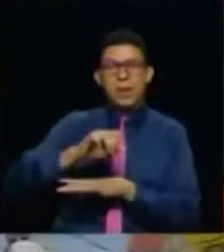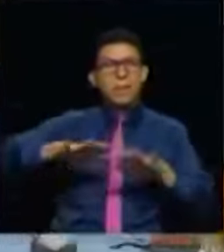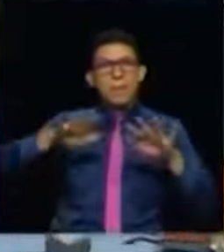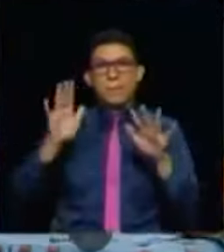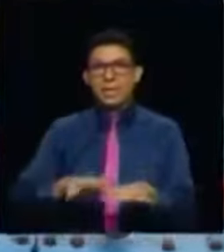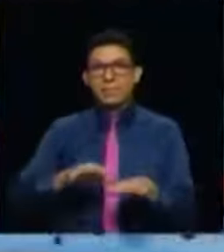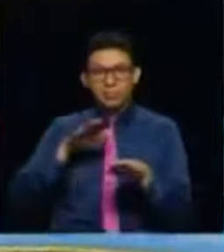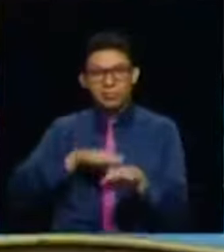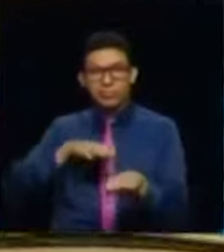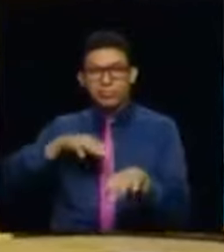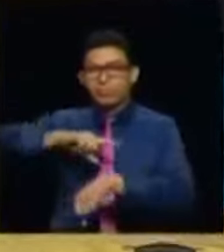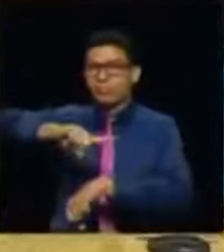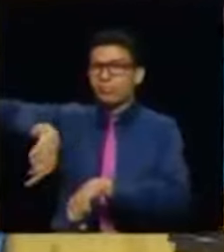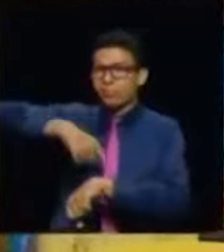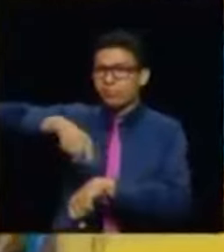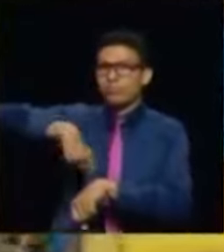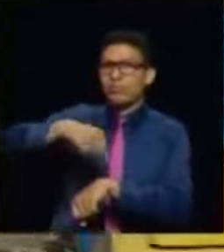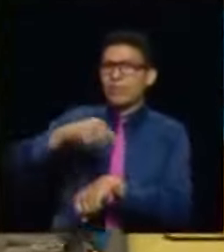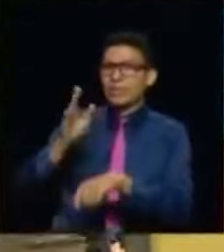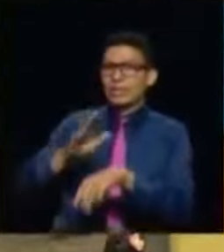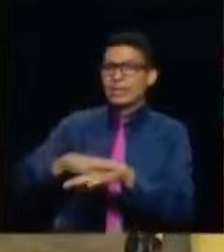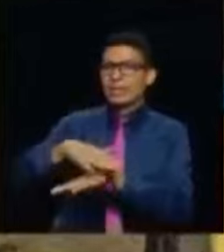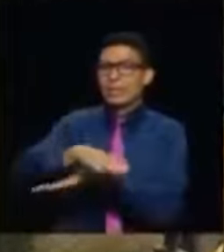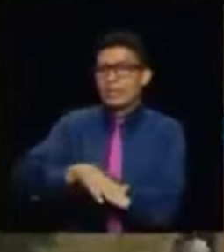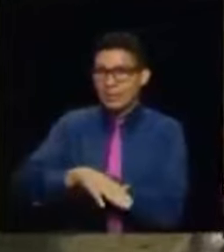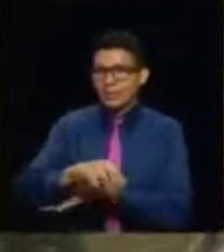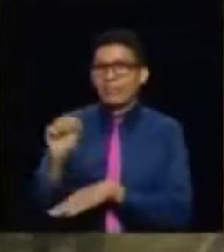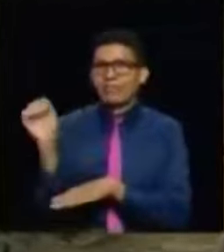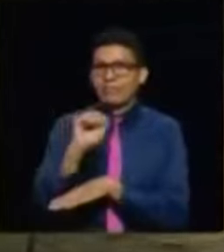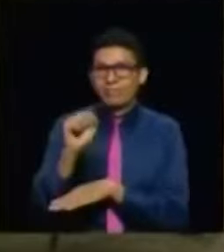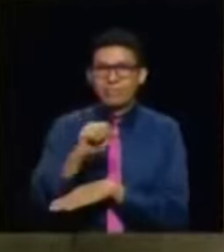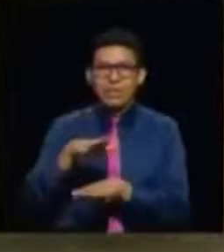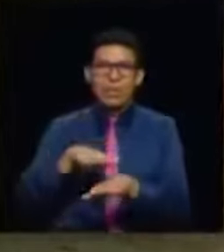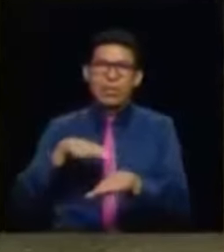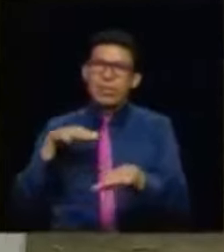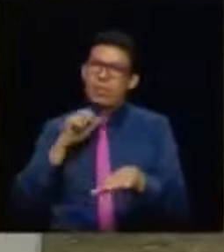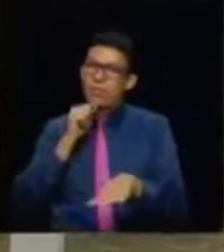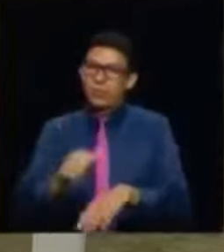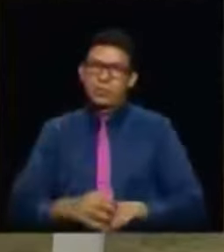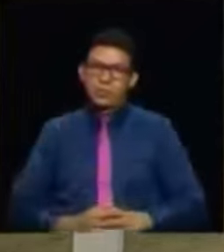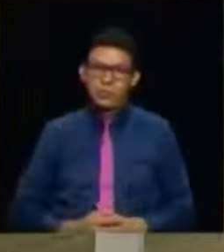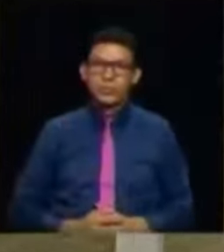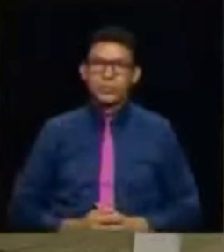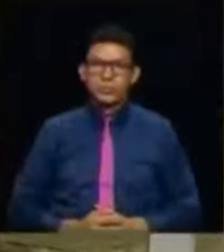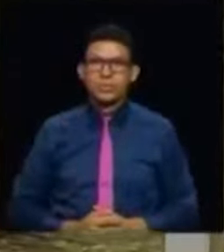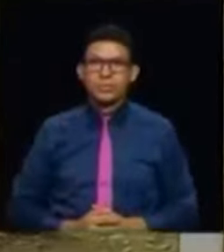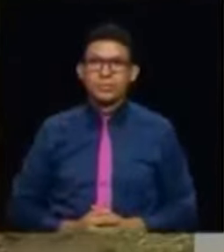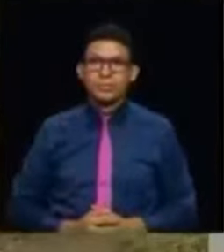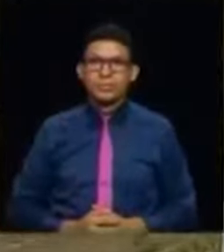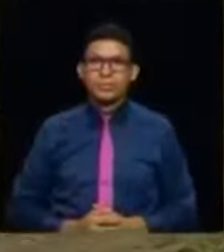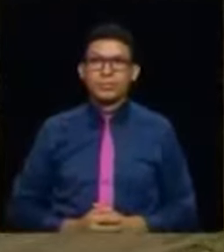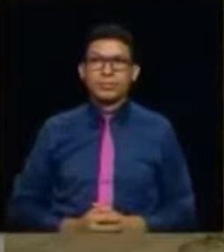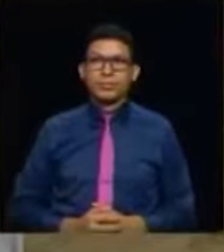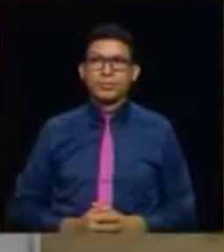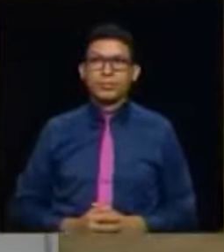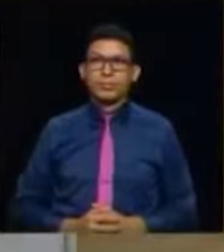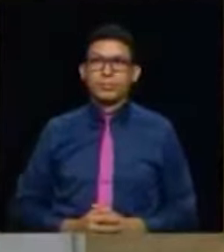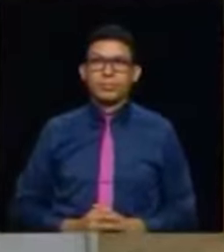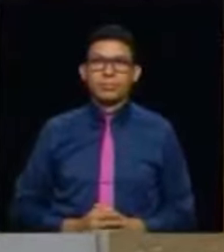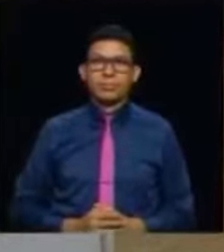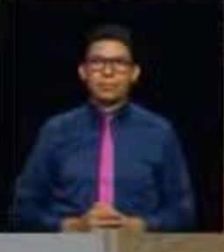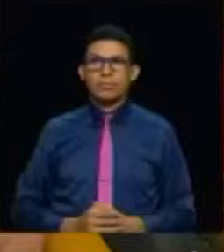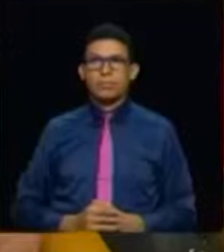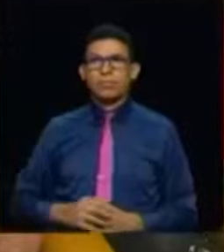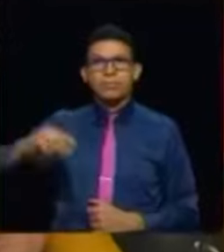tráfico durante varias horas, causando gran congestión vehicular en la ciudad. Al